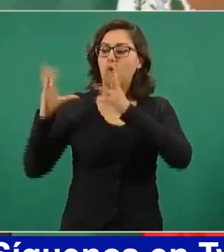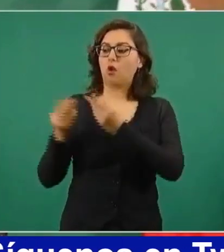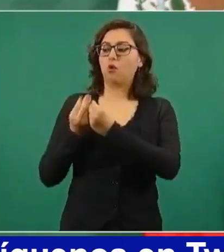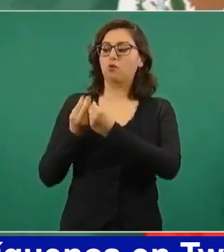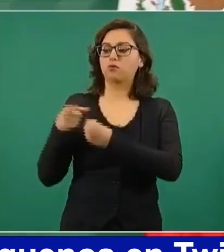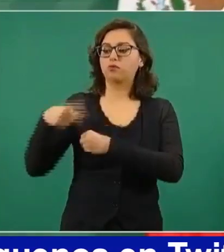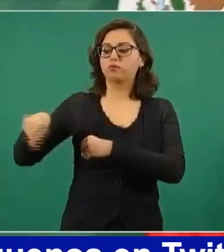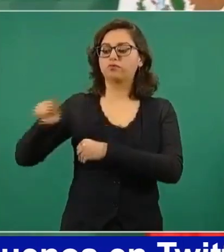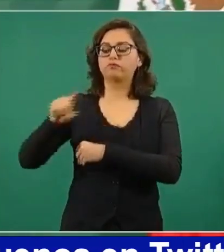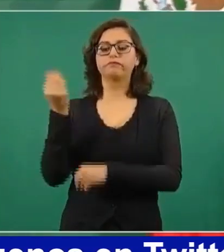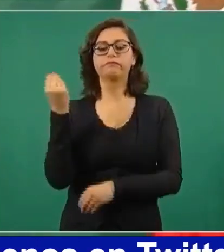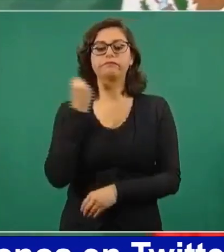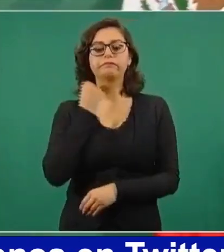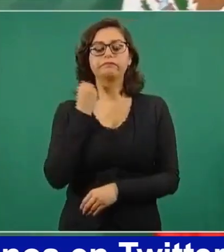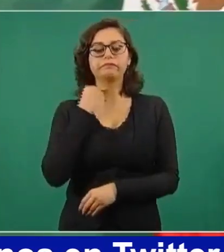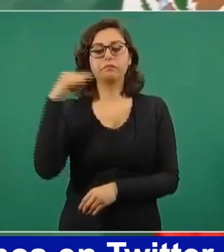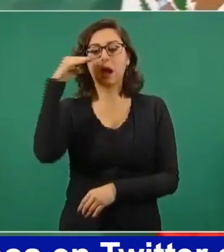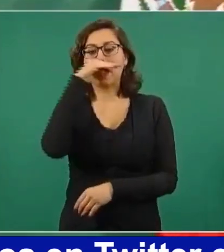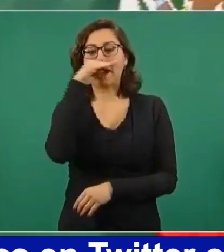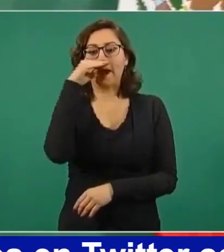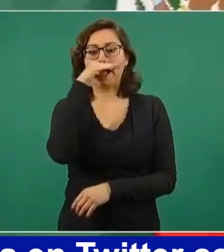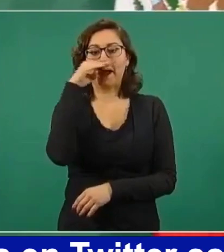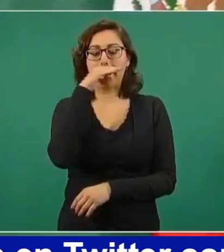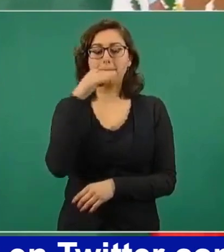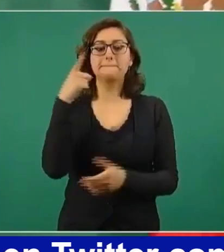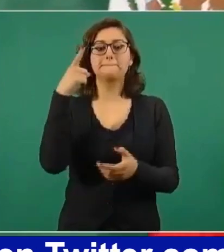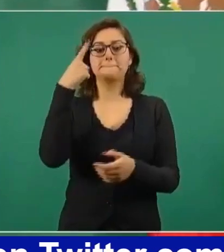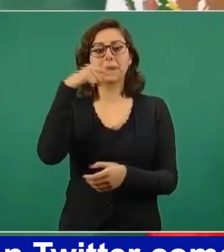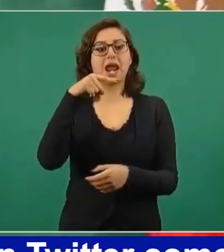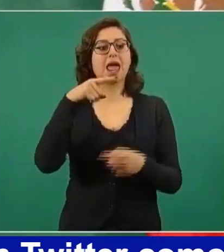para defender al pueblo,